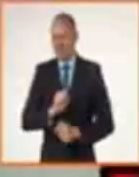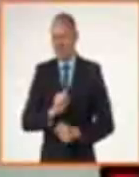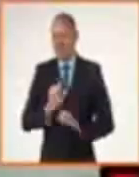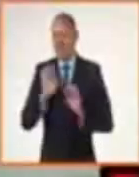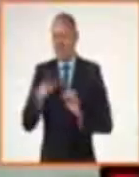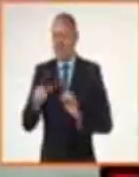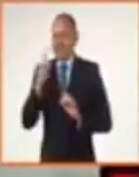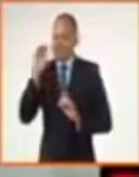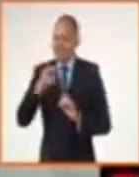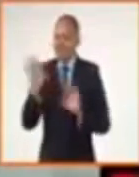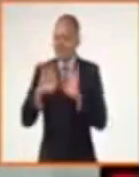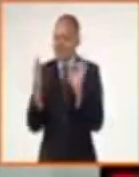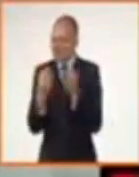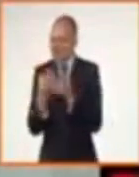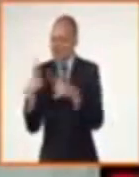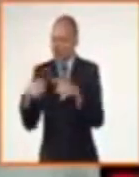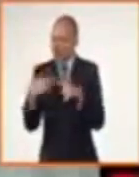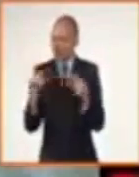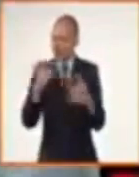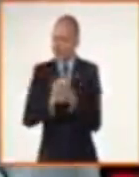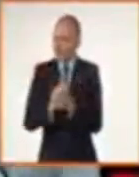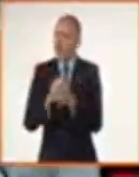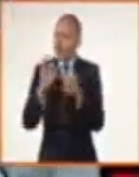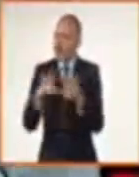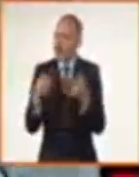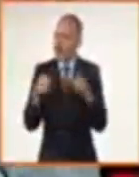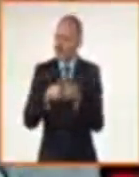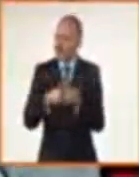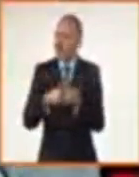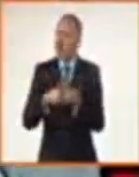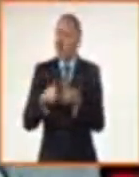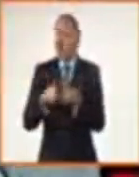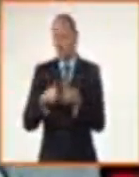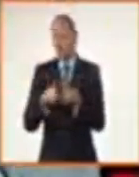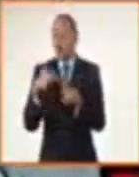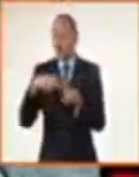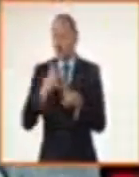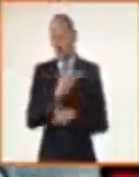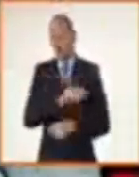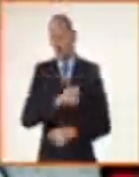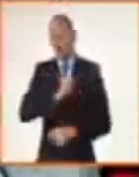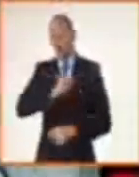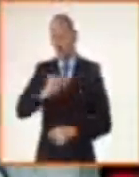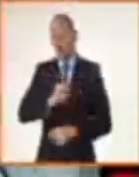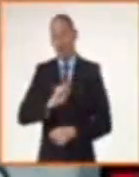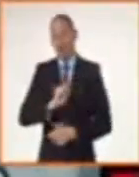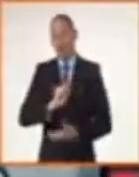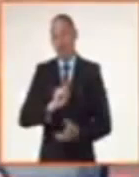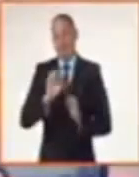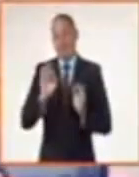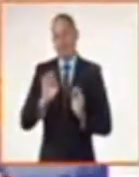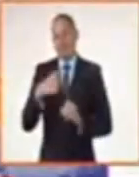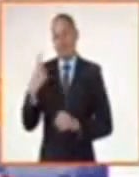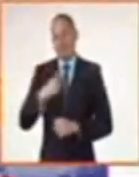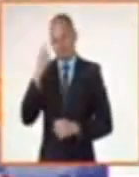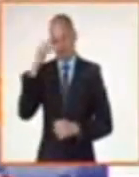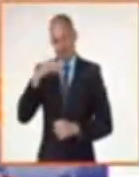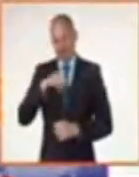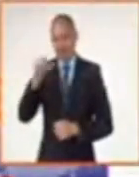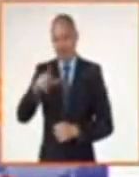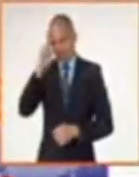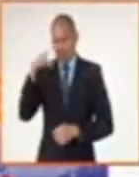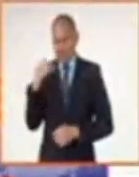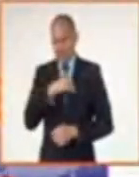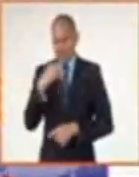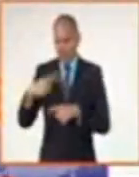por el amor de su familia y amigos más cercanos. Un agradecimiento especial para el profesor Fiorinelli y al personal de la clínica Villa del Rosario,